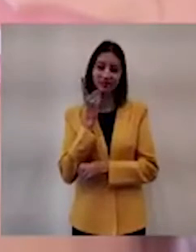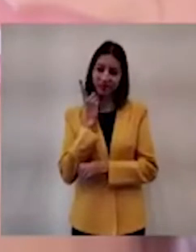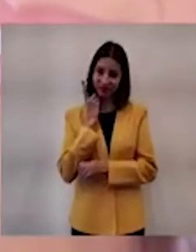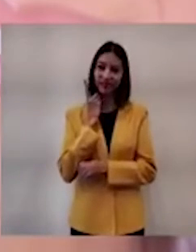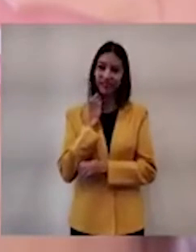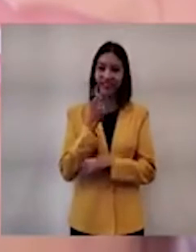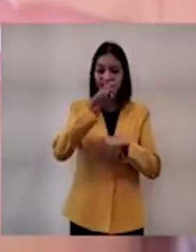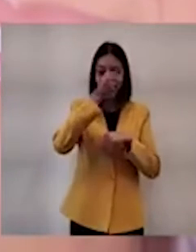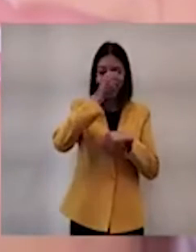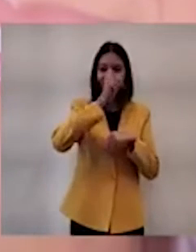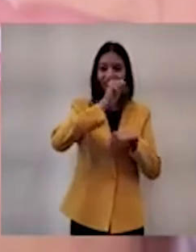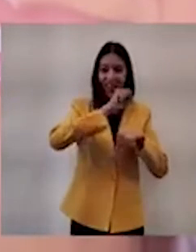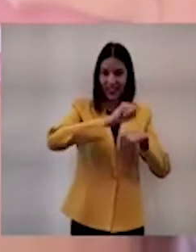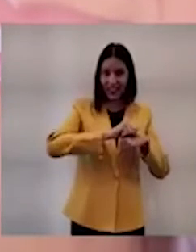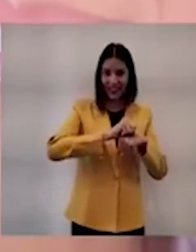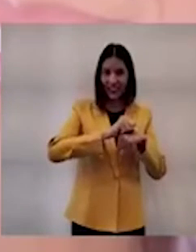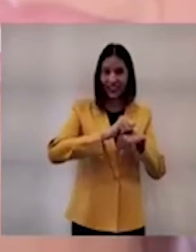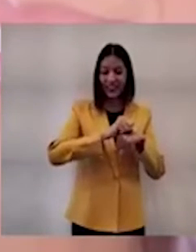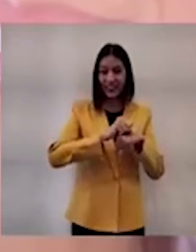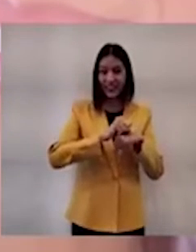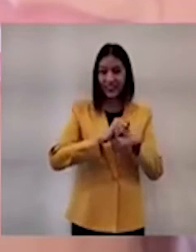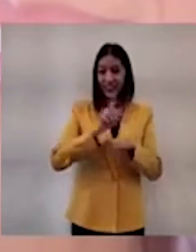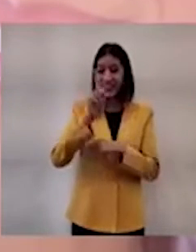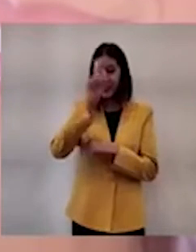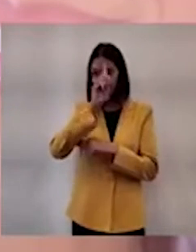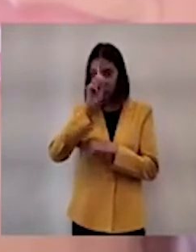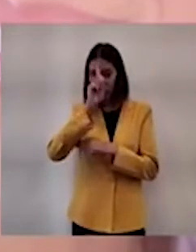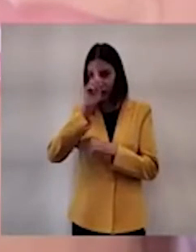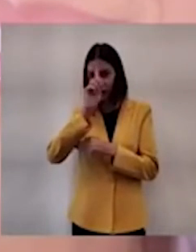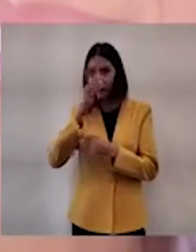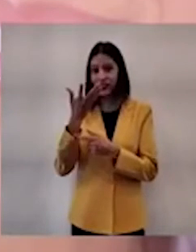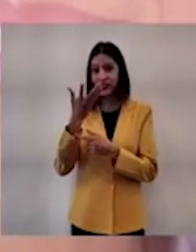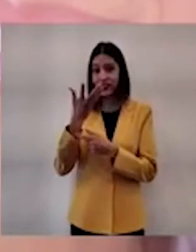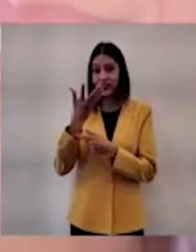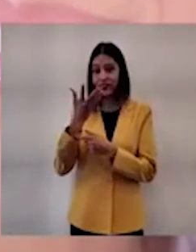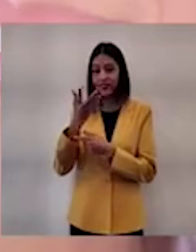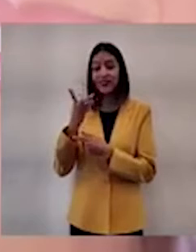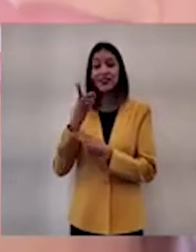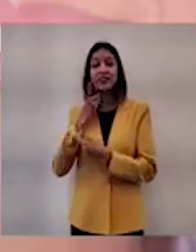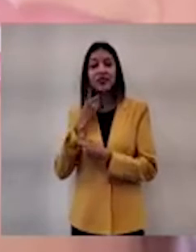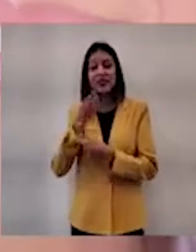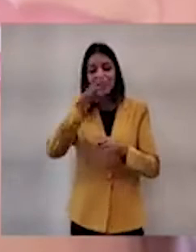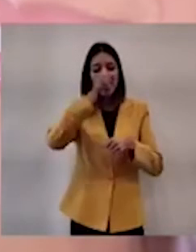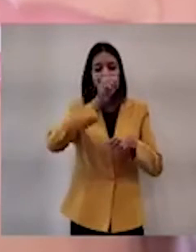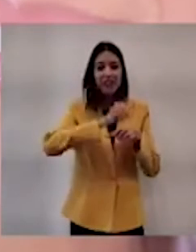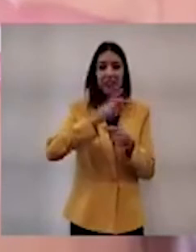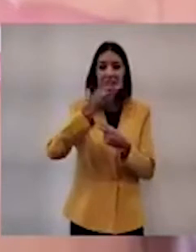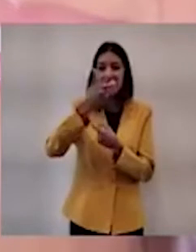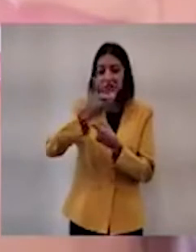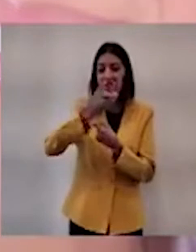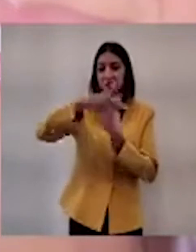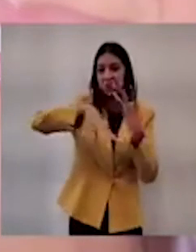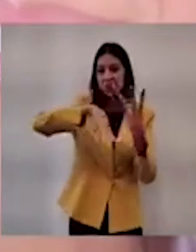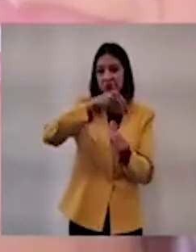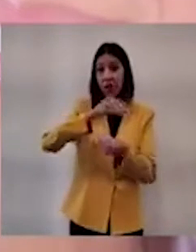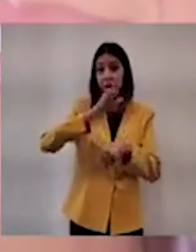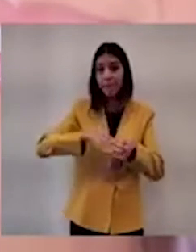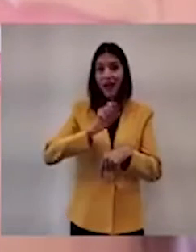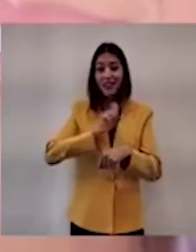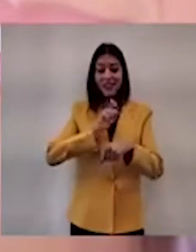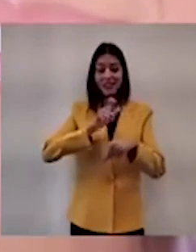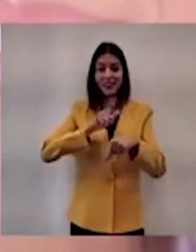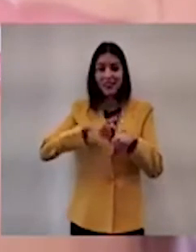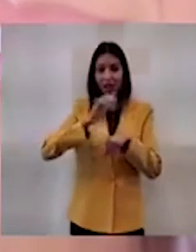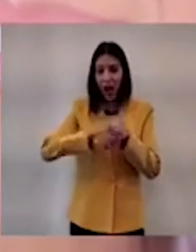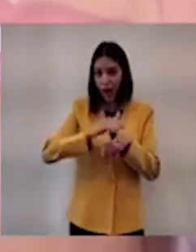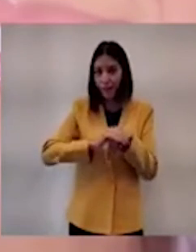habrán de respaldarse todas aquellas iniciativas que garanticen los derechos de las mujeres, su desarrollo integral y una vida libre